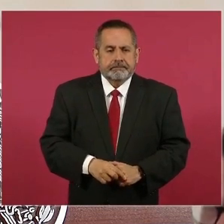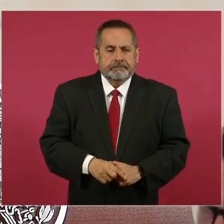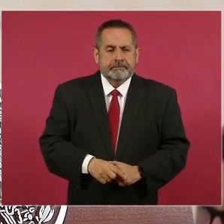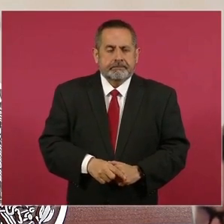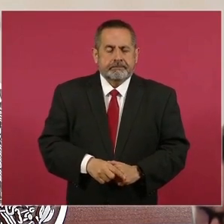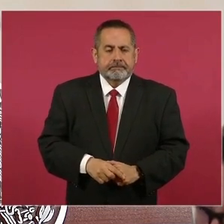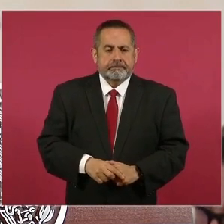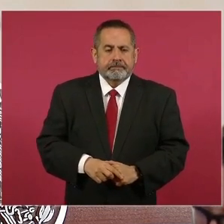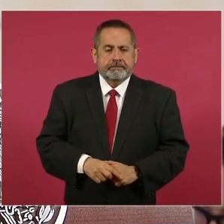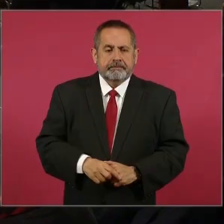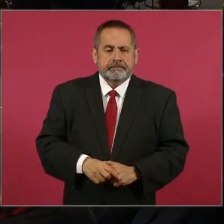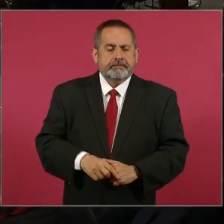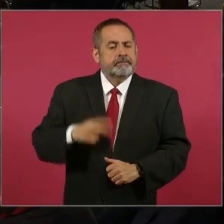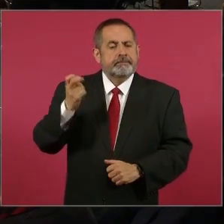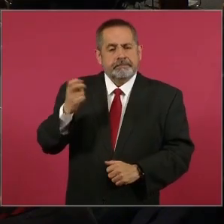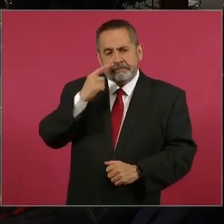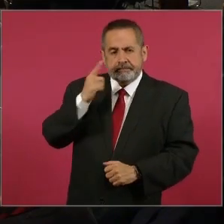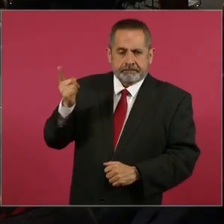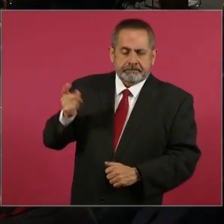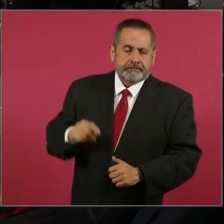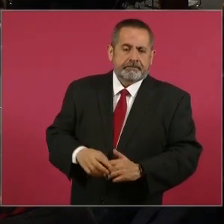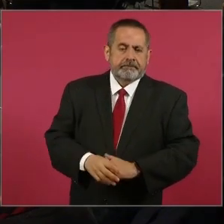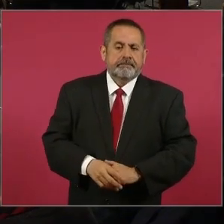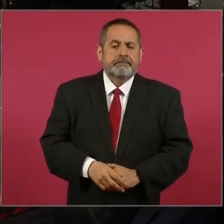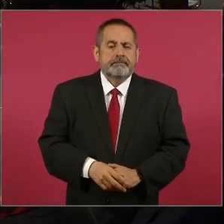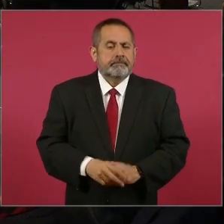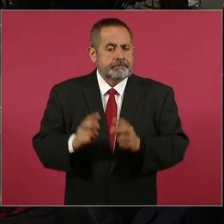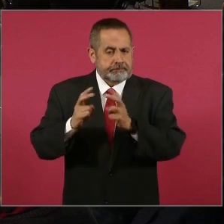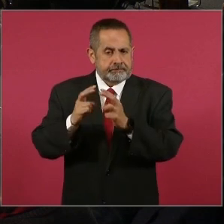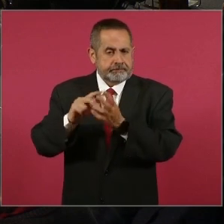Eh pues así está eh